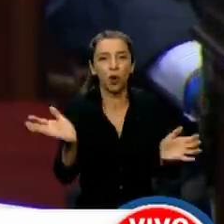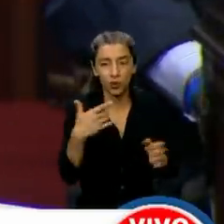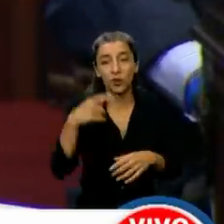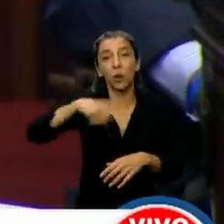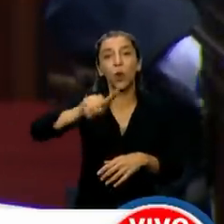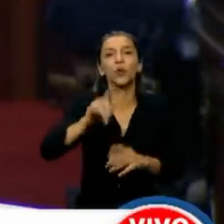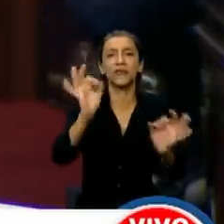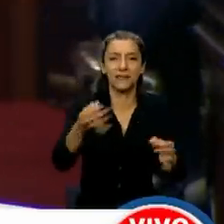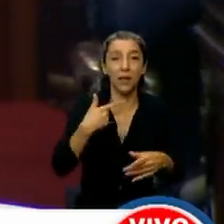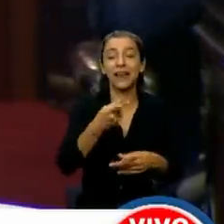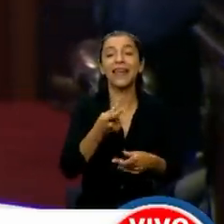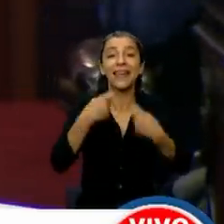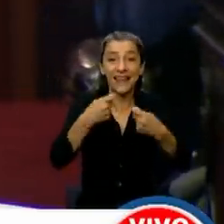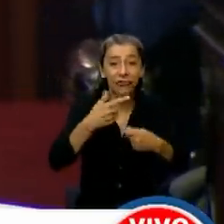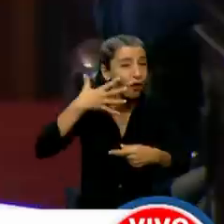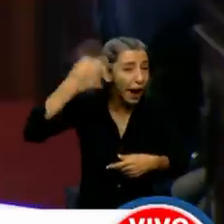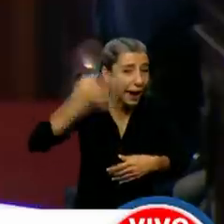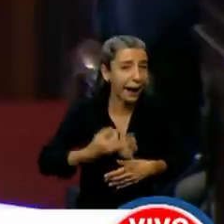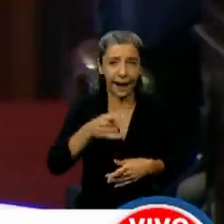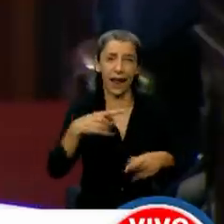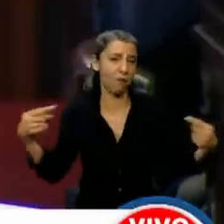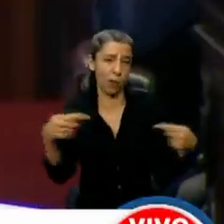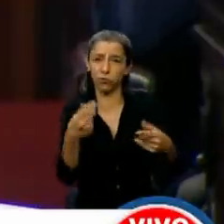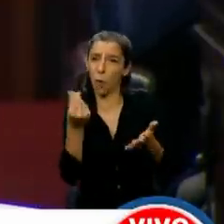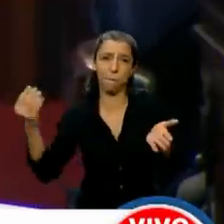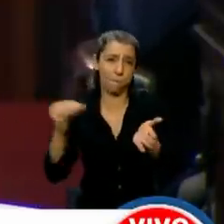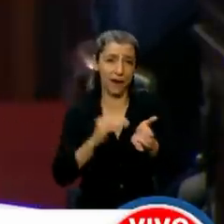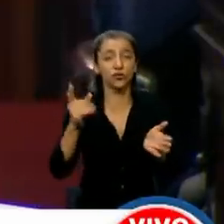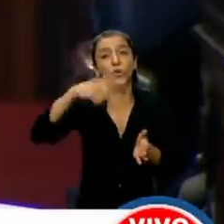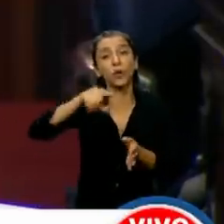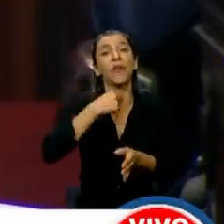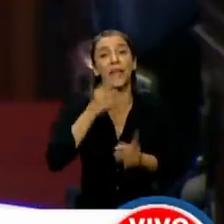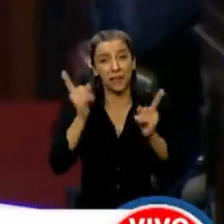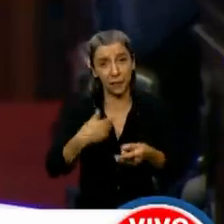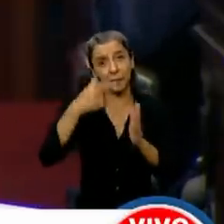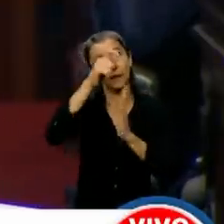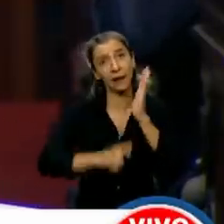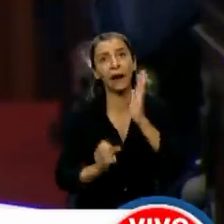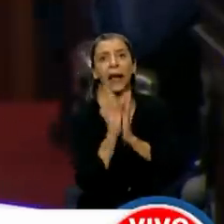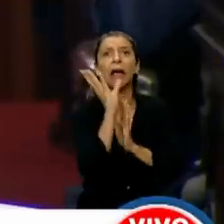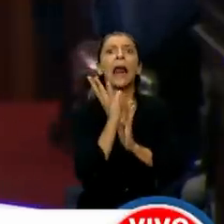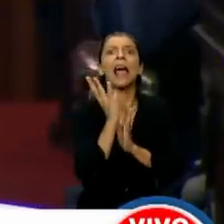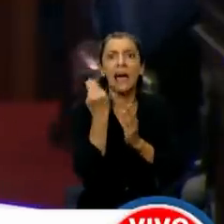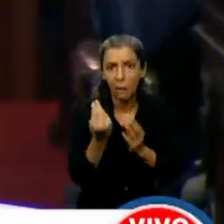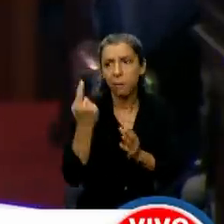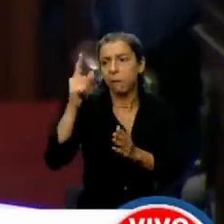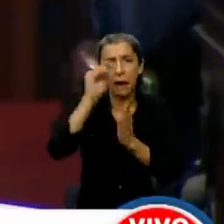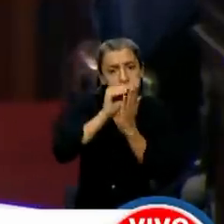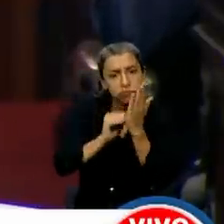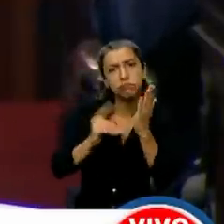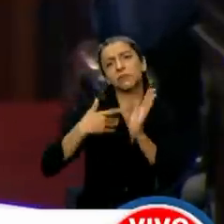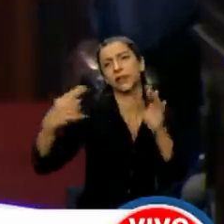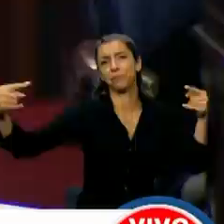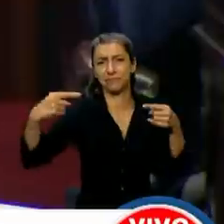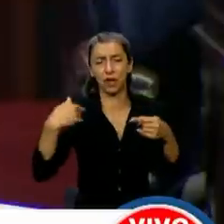costo real que tiene el servicio y para ello nos pretenden crear un registro que aten un registro que atenta contra el registro bancario el